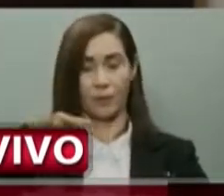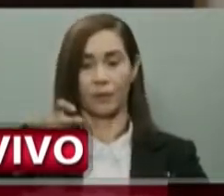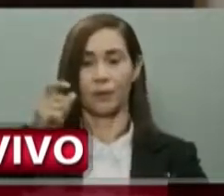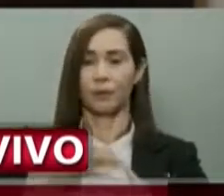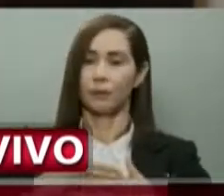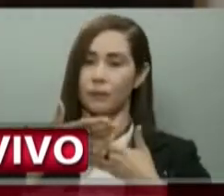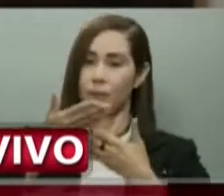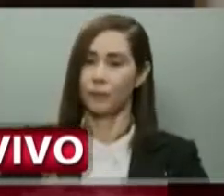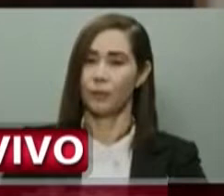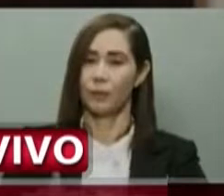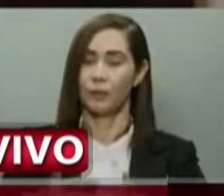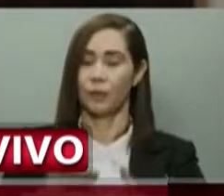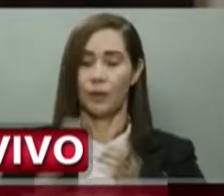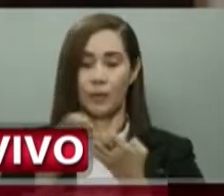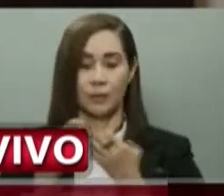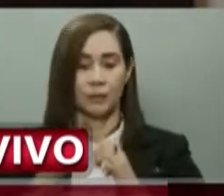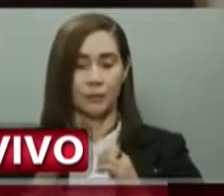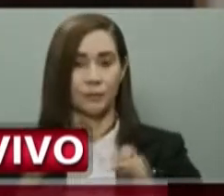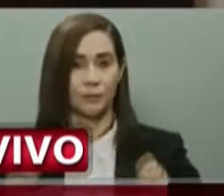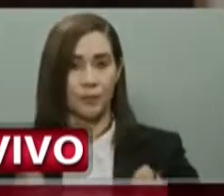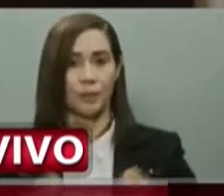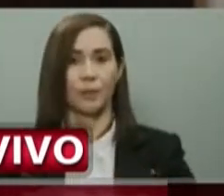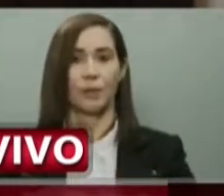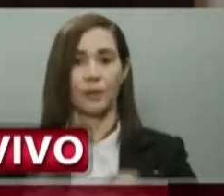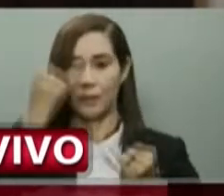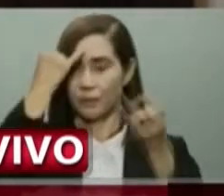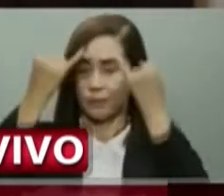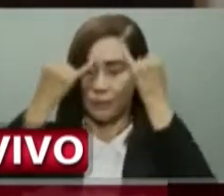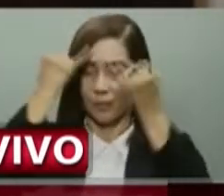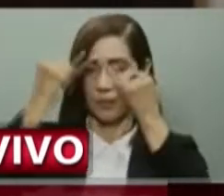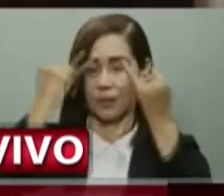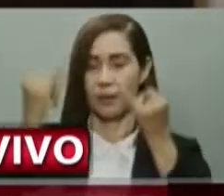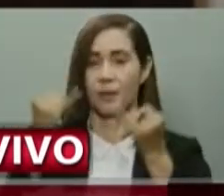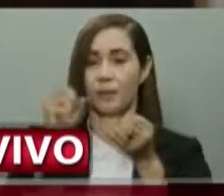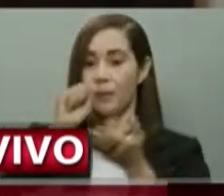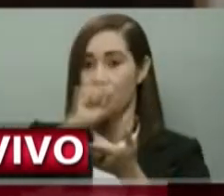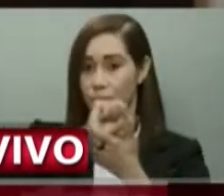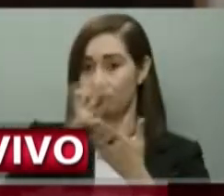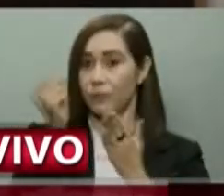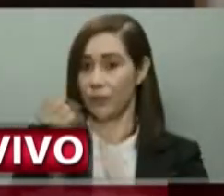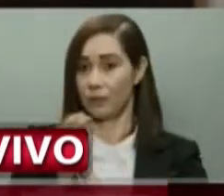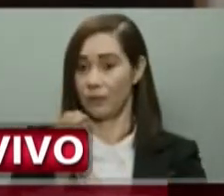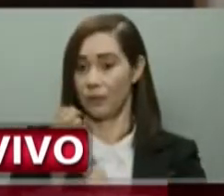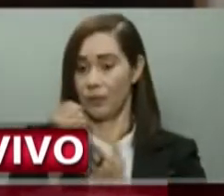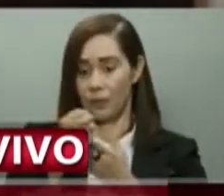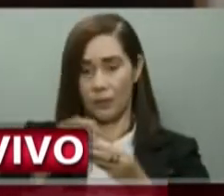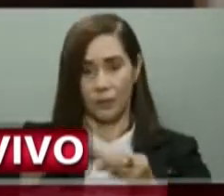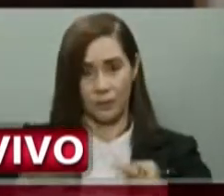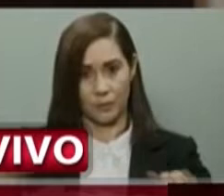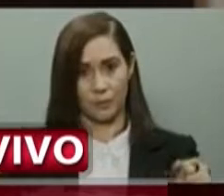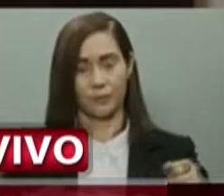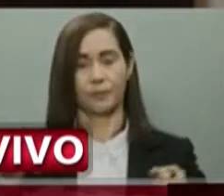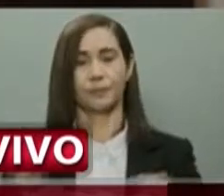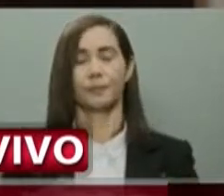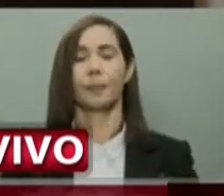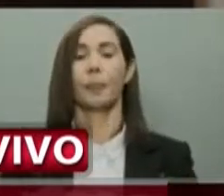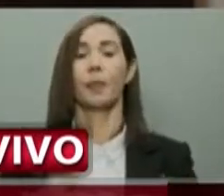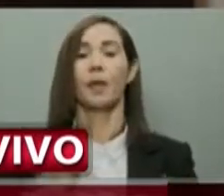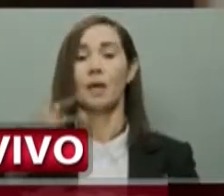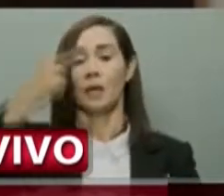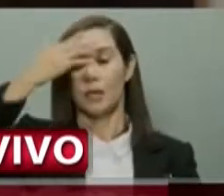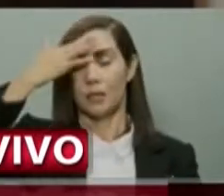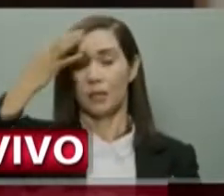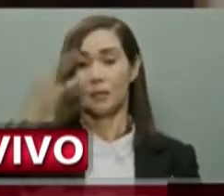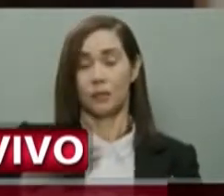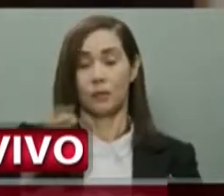situación. Y así se lo he pedido a todos los sectores implicados y he demandado de soluciones factibles